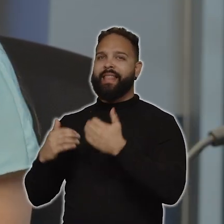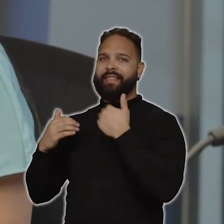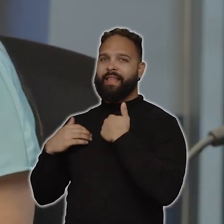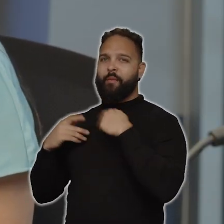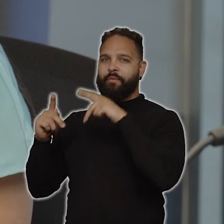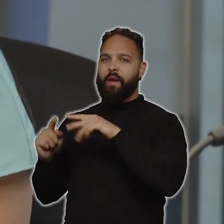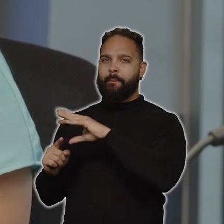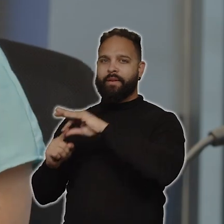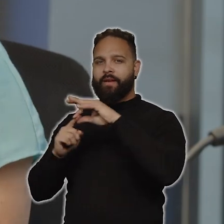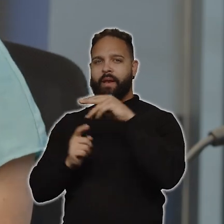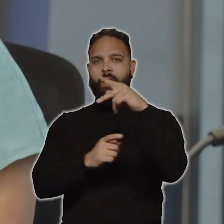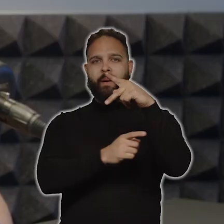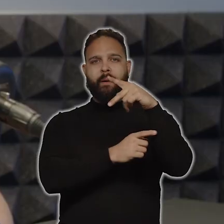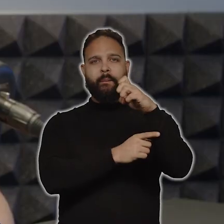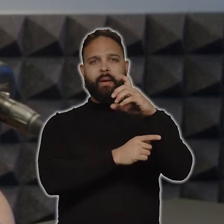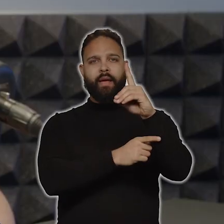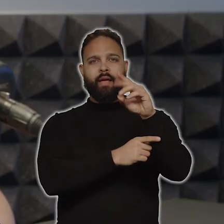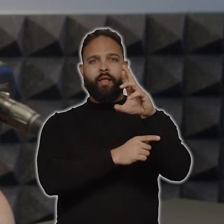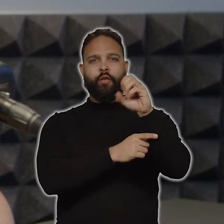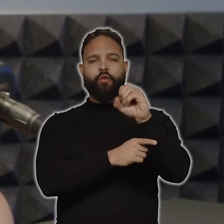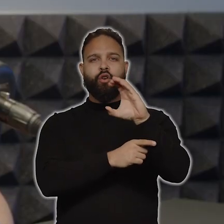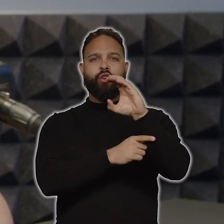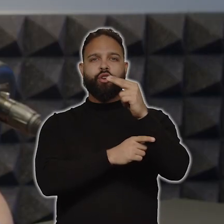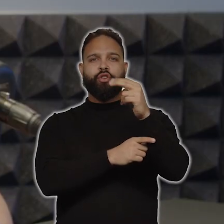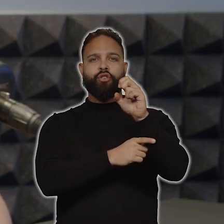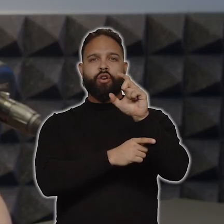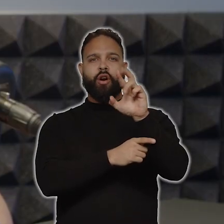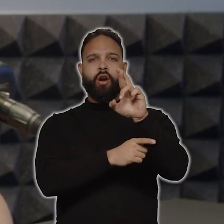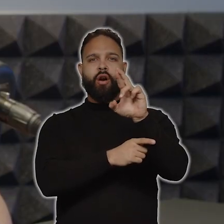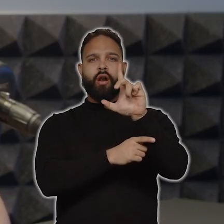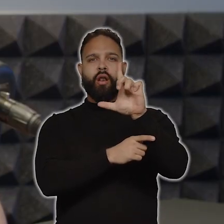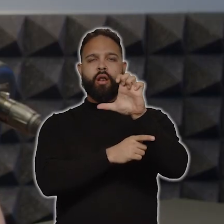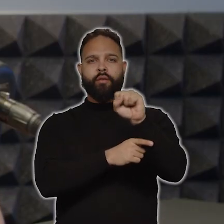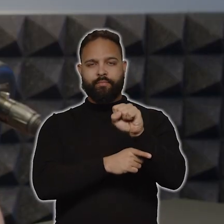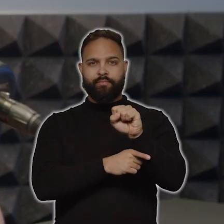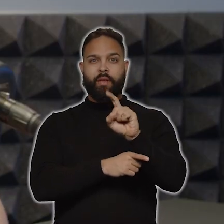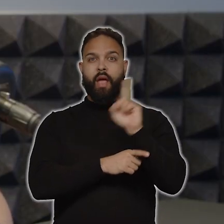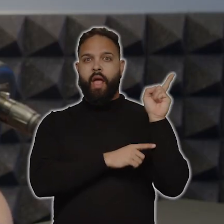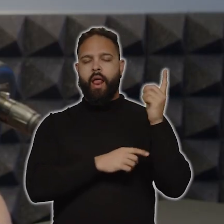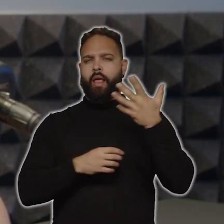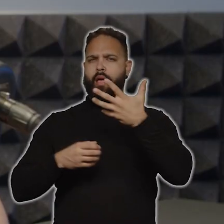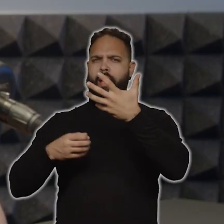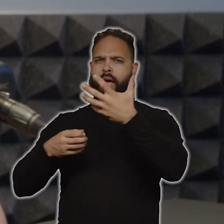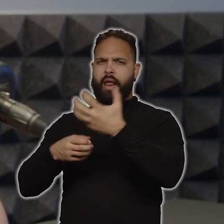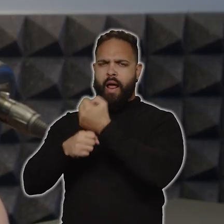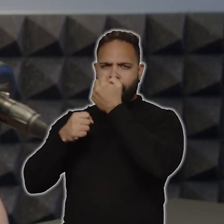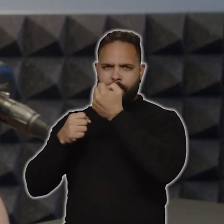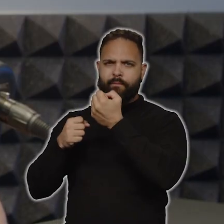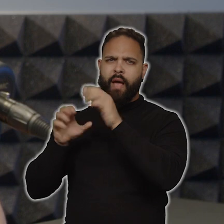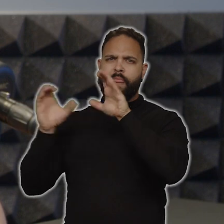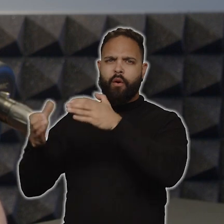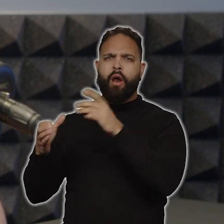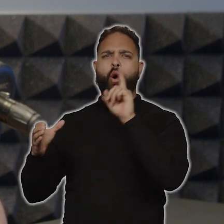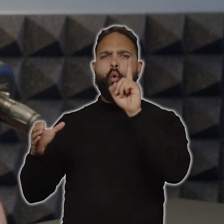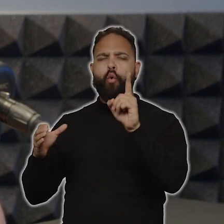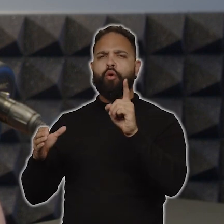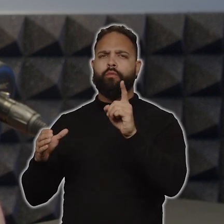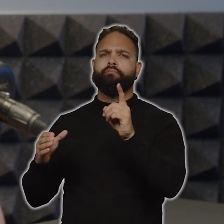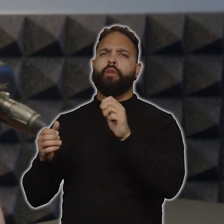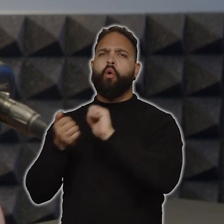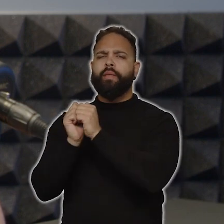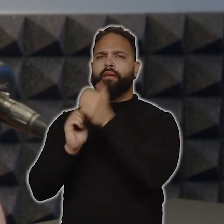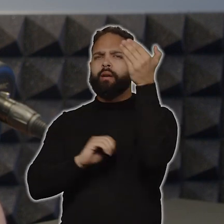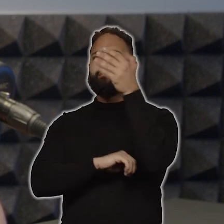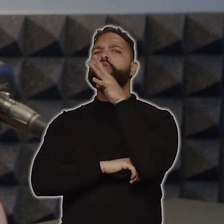invitado especial tenemos a Pedro Charles Quirindongo. Él es el ganador de la categoría 1 del certamen de